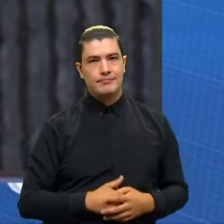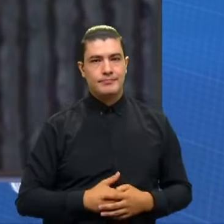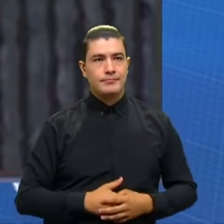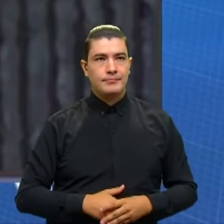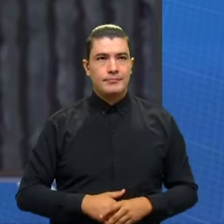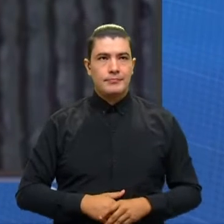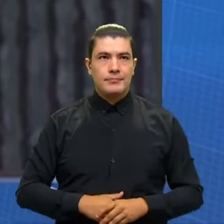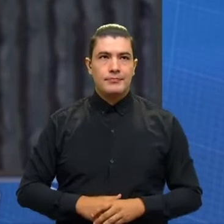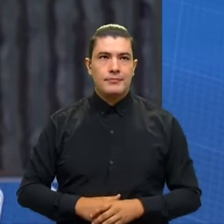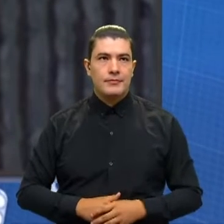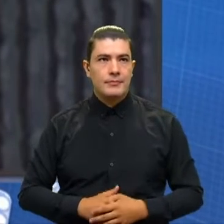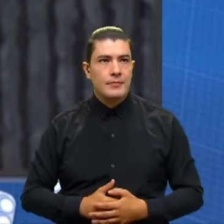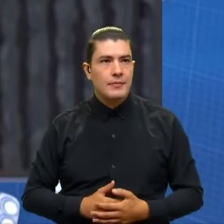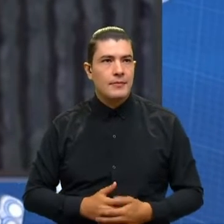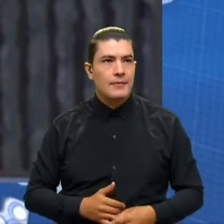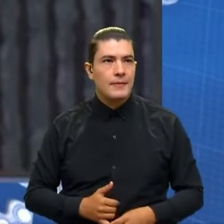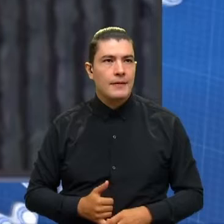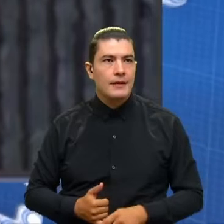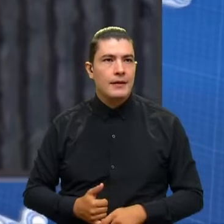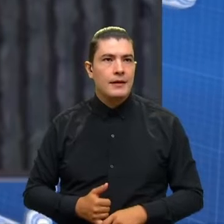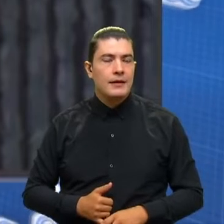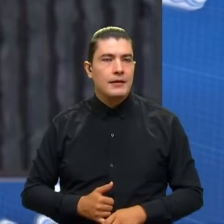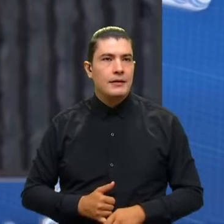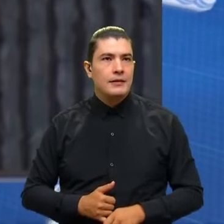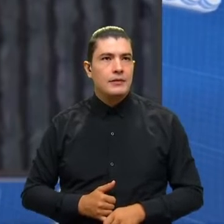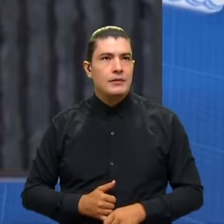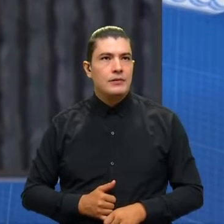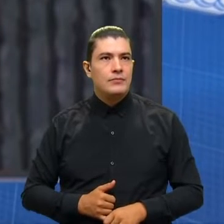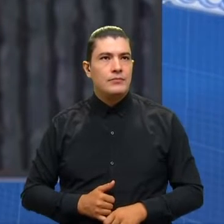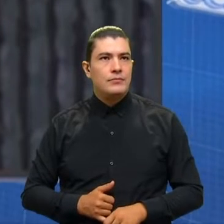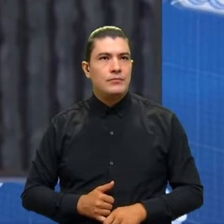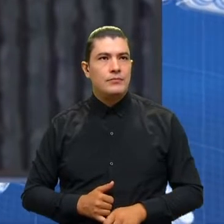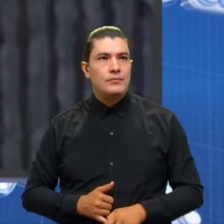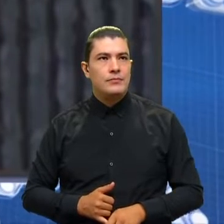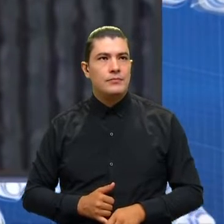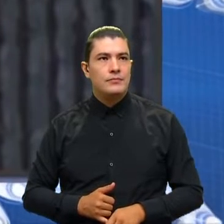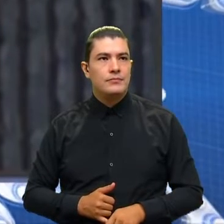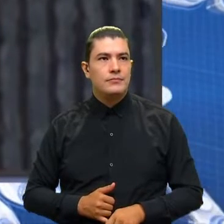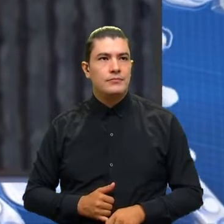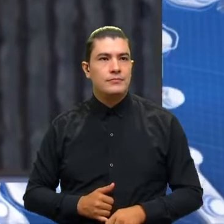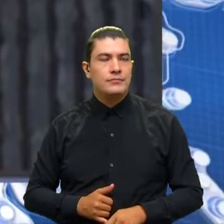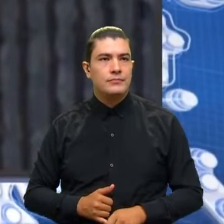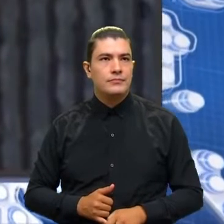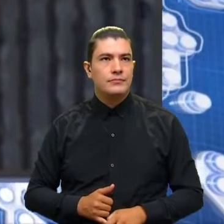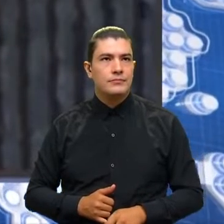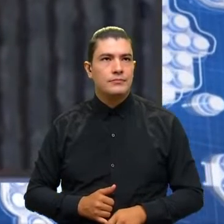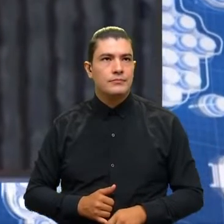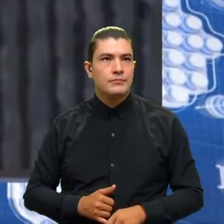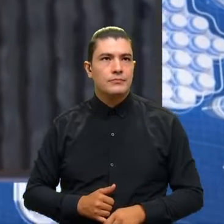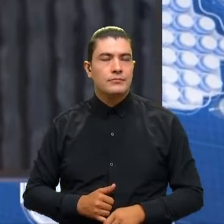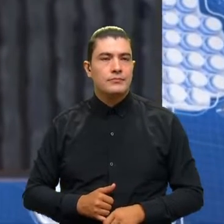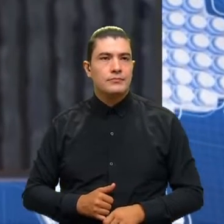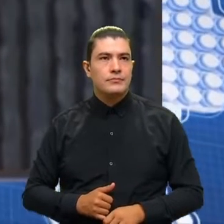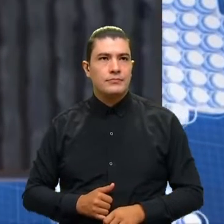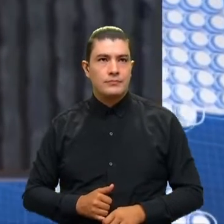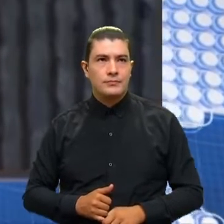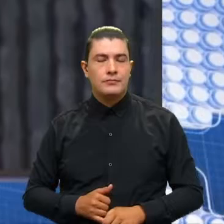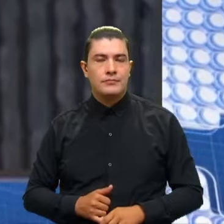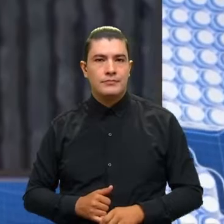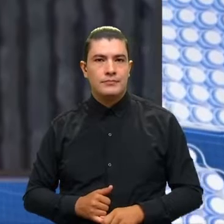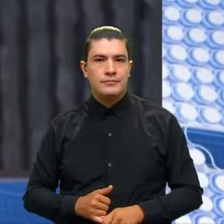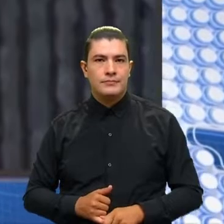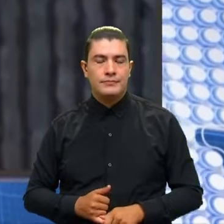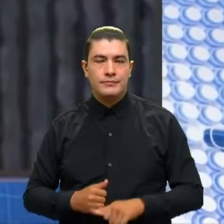problema mundial claramente de baja disponibilidad de tratamientos y de manejos y de tener